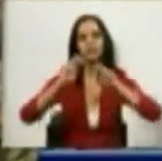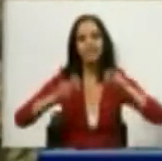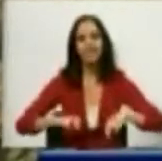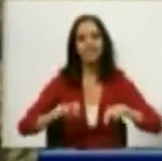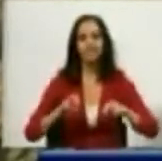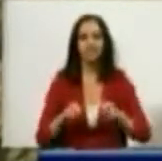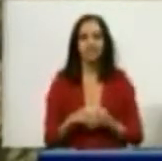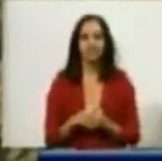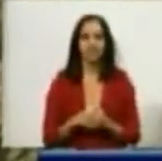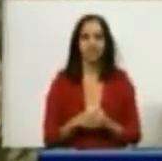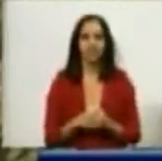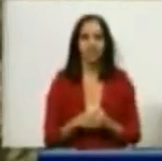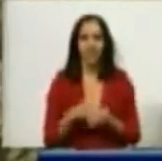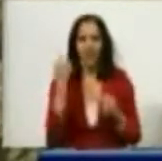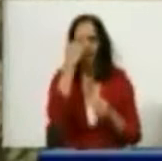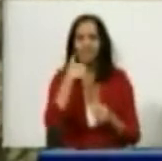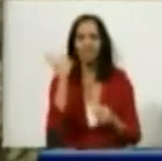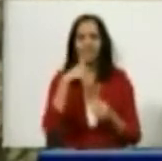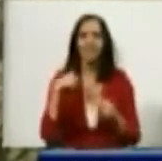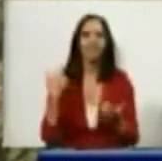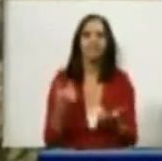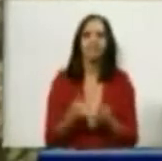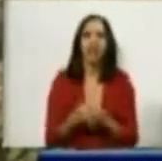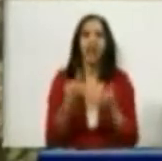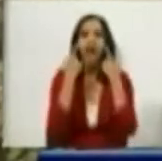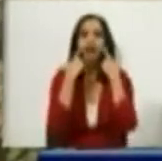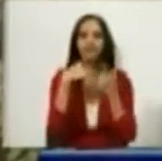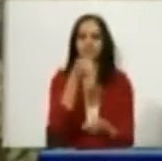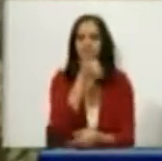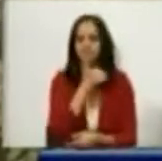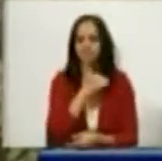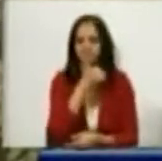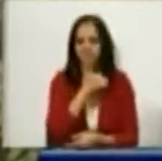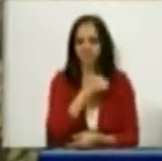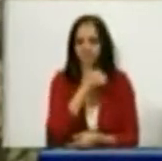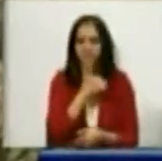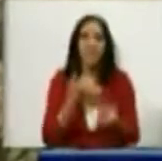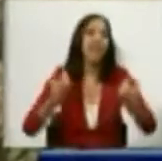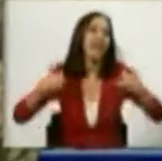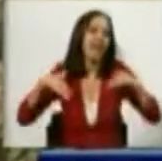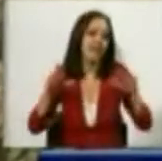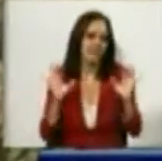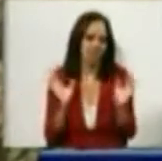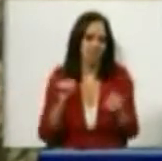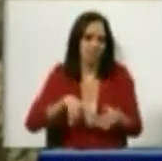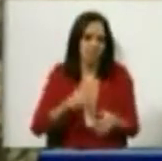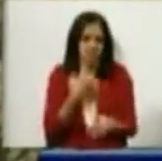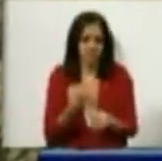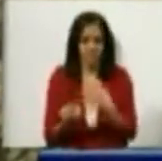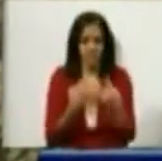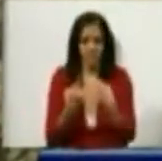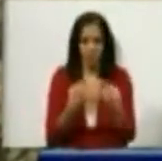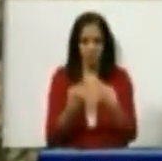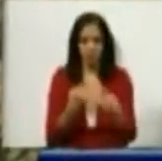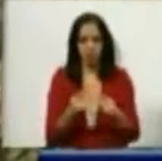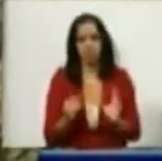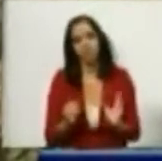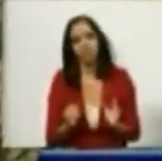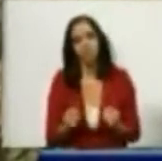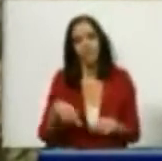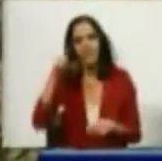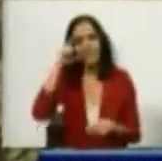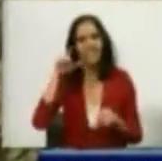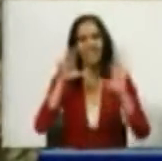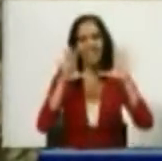a verse las caras a ver si se soportan a ver si entre ellos pueden decirse las cosas para que el día